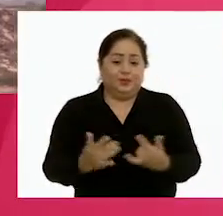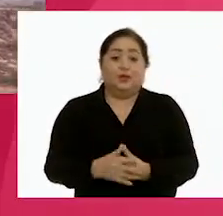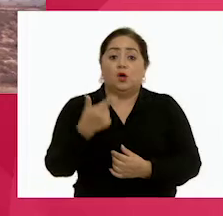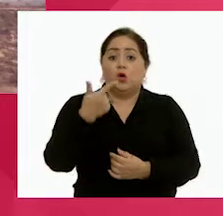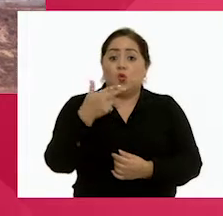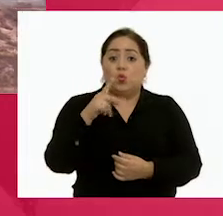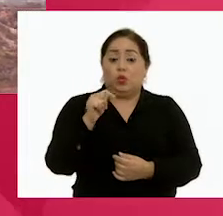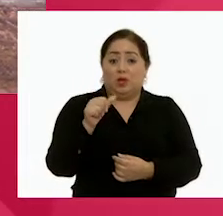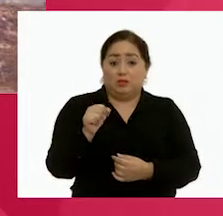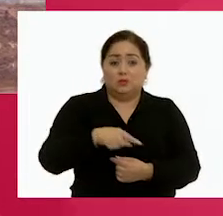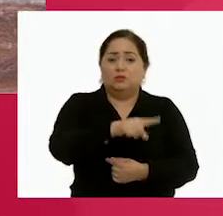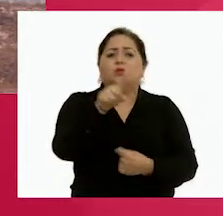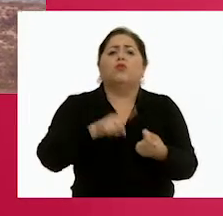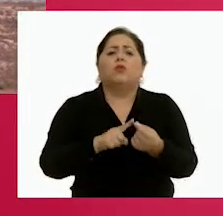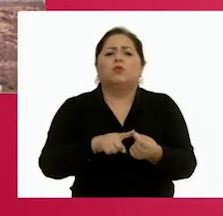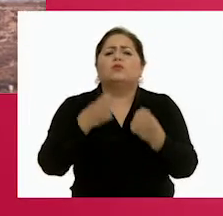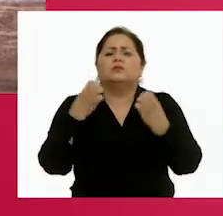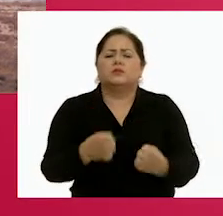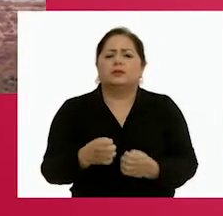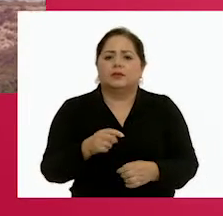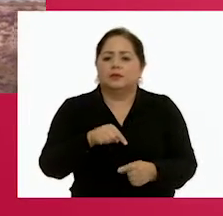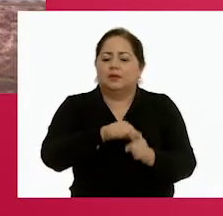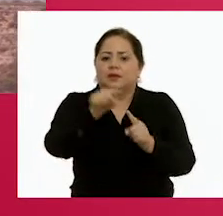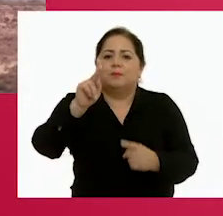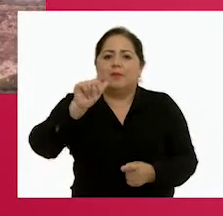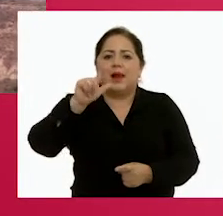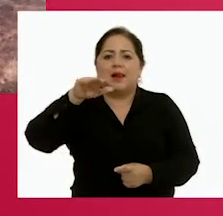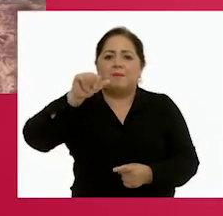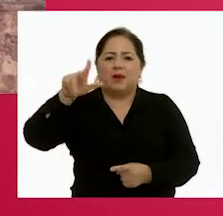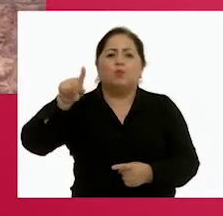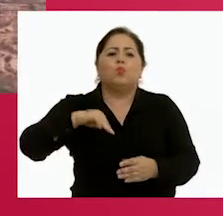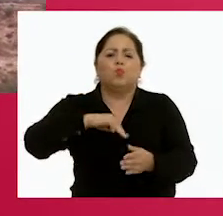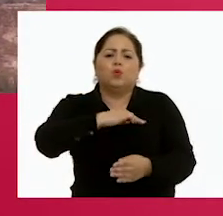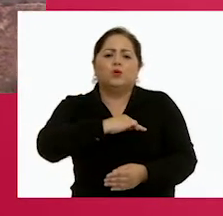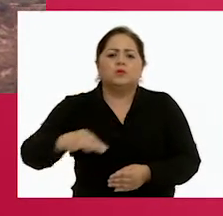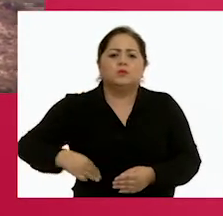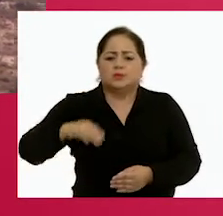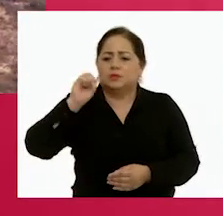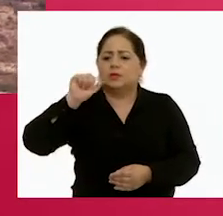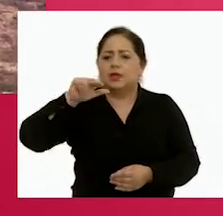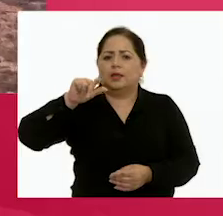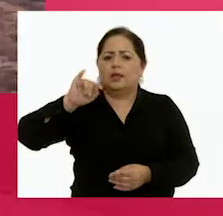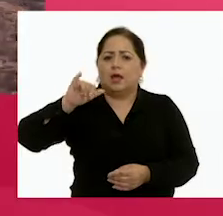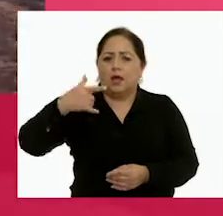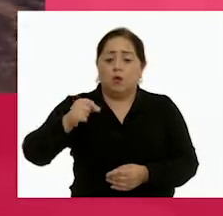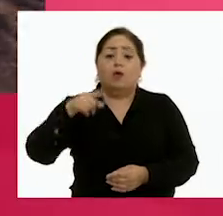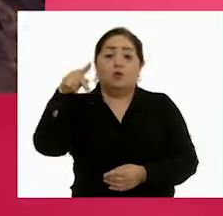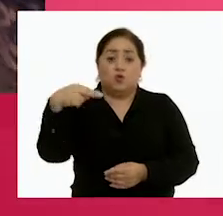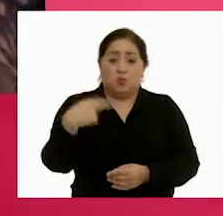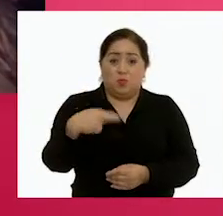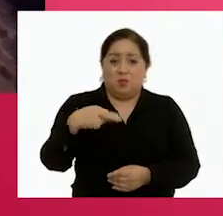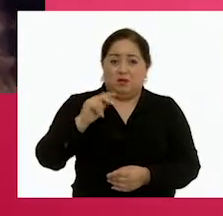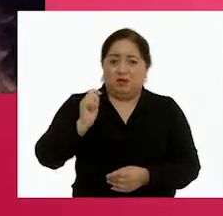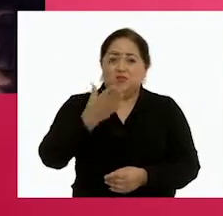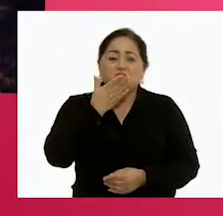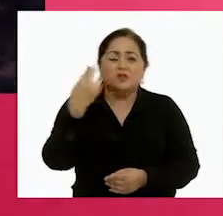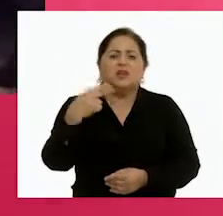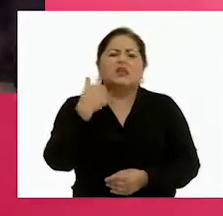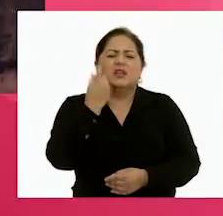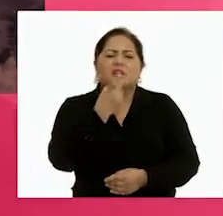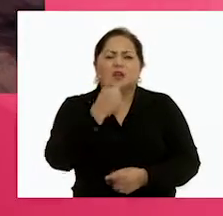grutas Xoxafi se encuentran ubicadas en el ejido del Palmar, en el municipio de Santiago de Anaya, y su nombre en náhuatl